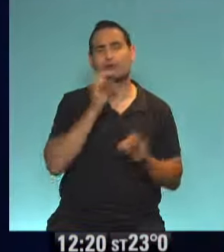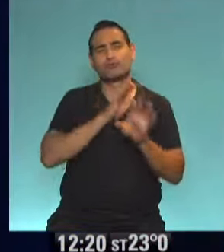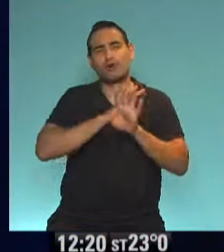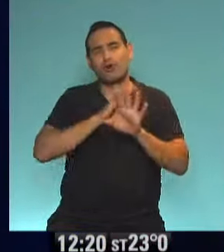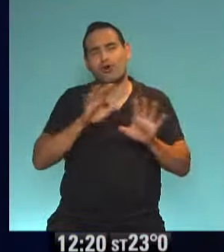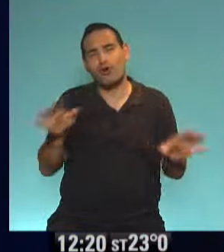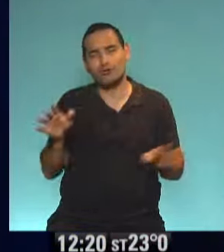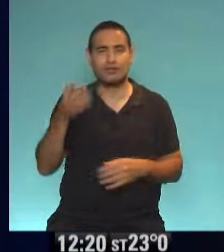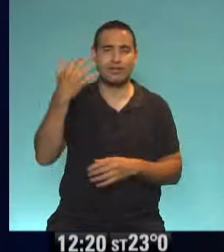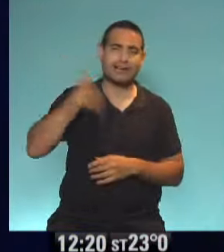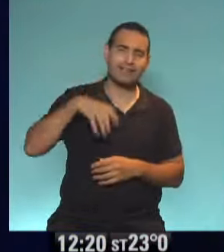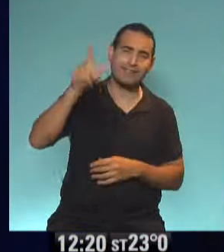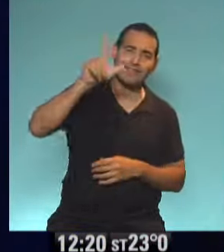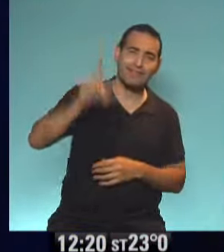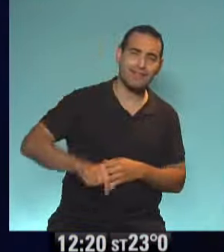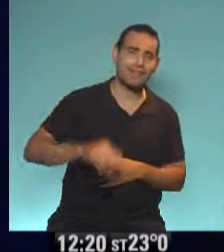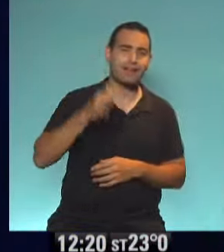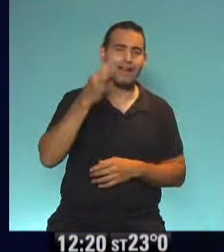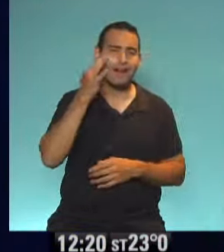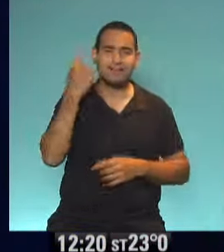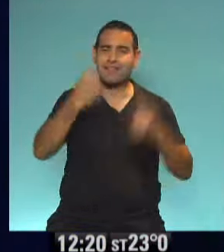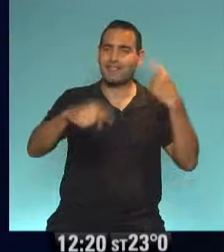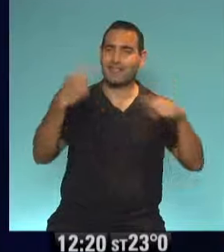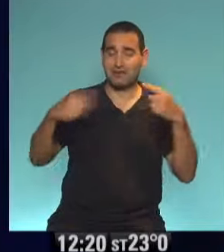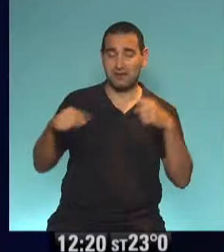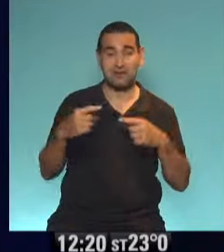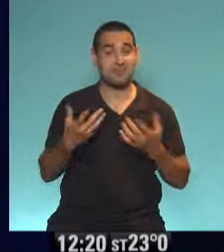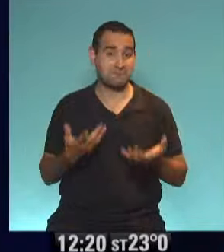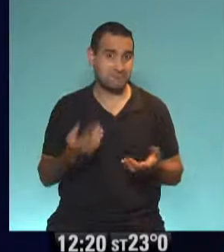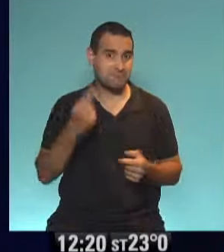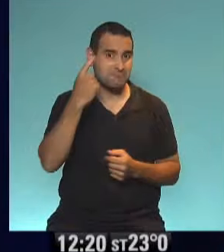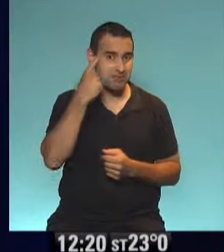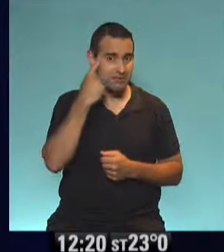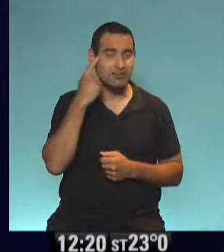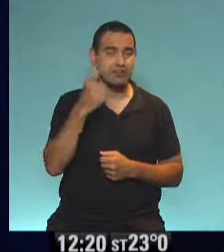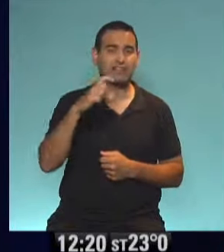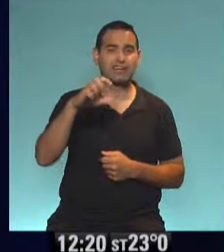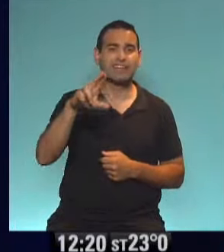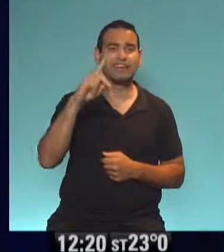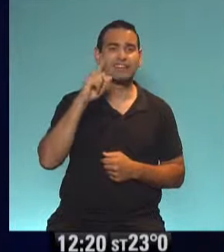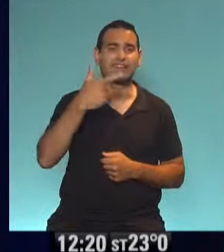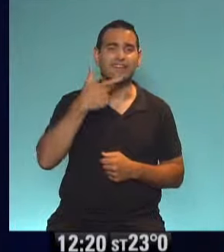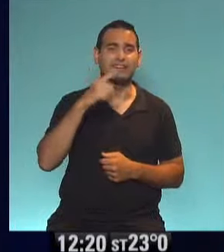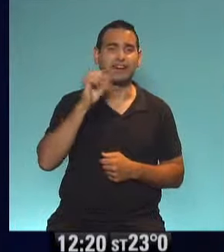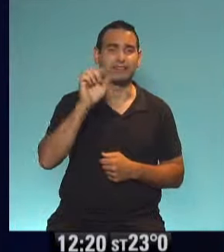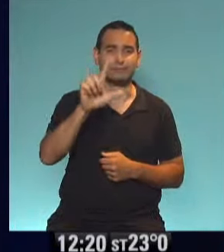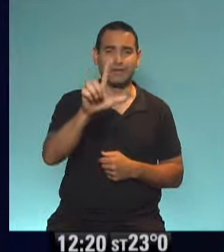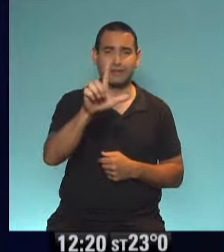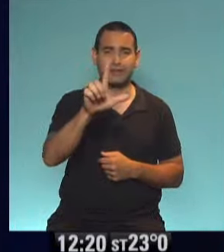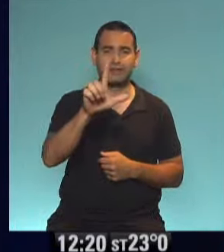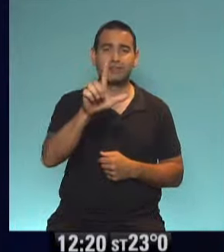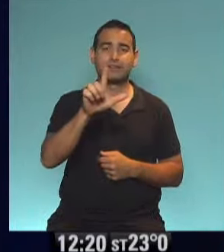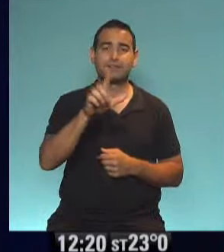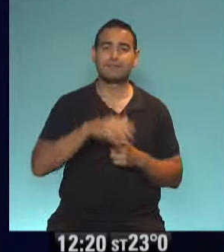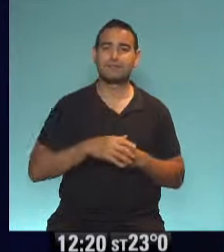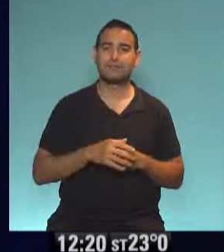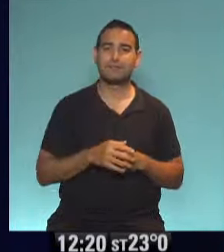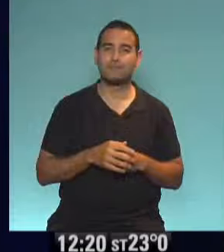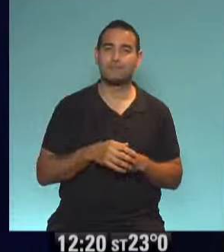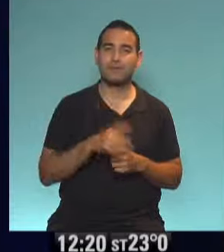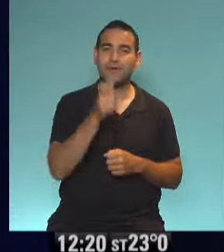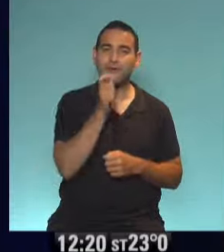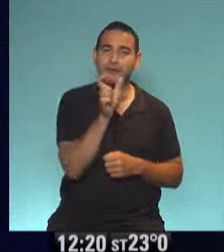hermoso, un crisol de razas. Y también podemos pensar, ¿ustedes saben lo que es un crisol? Un crisol viene